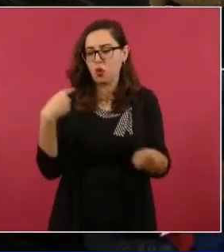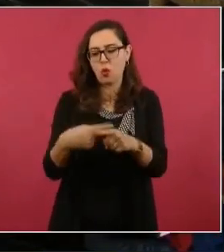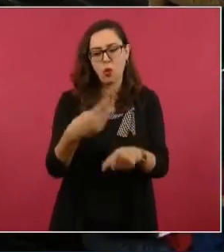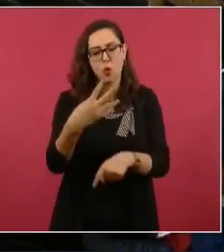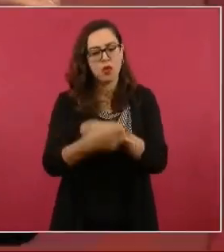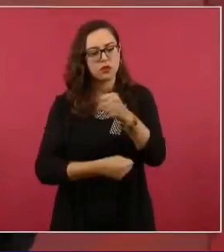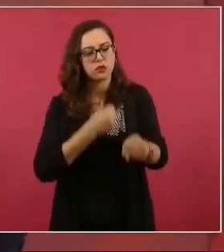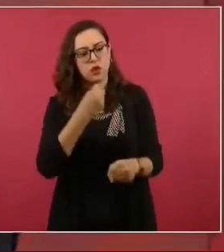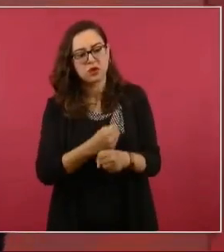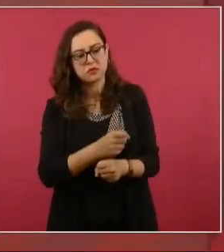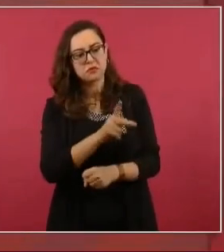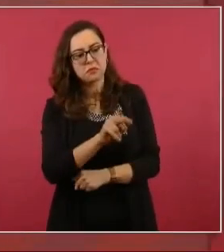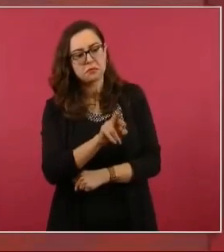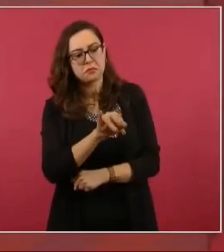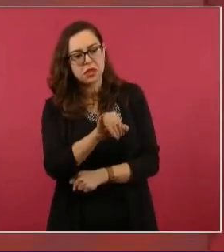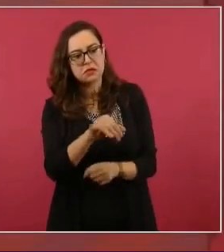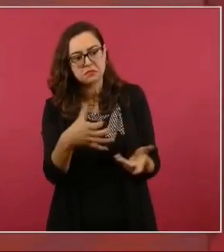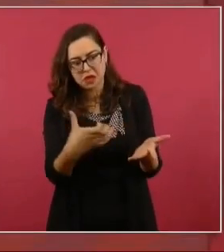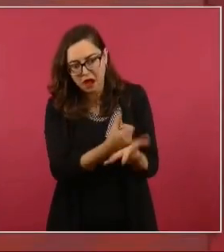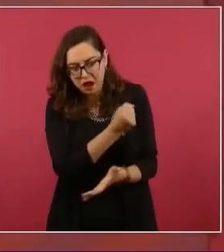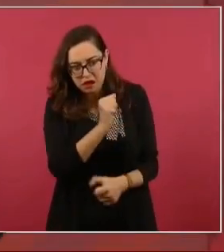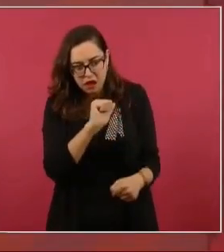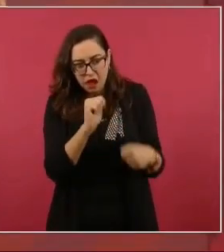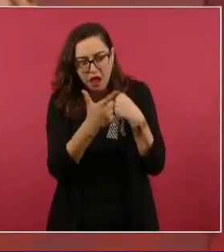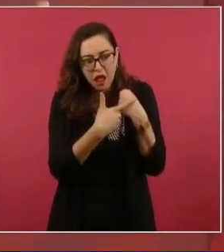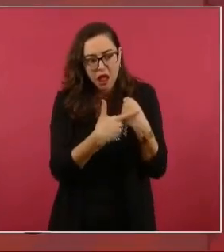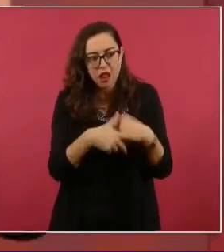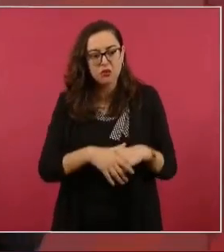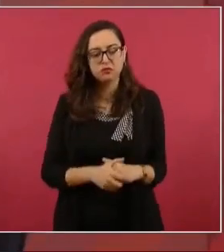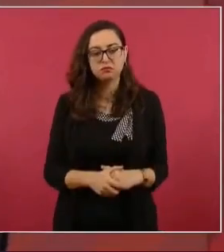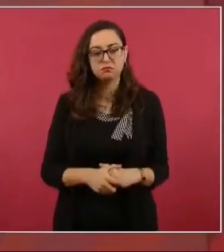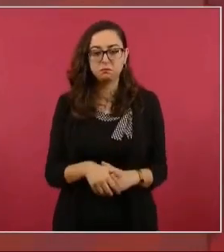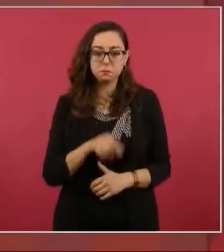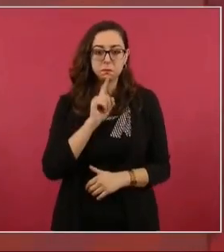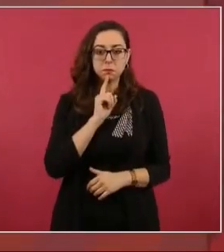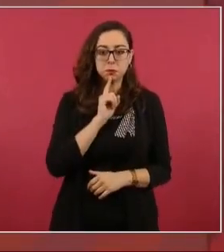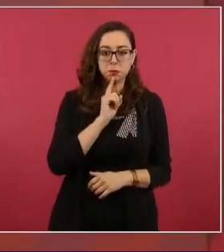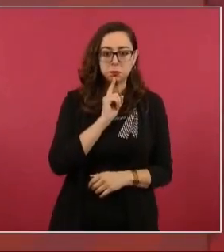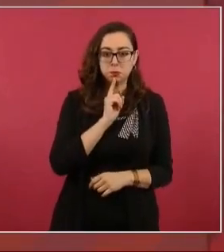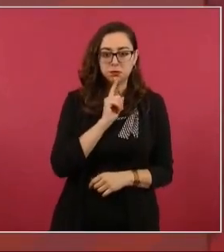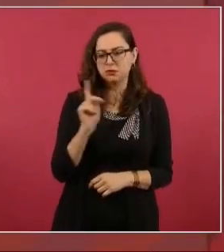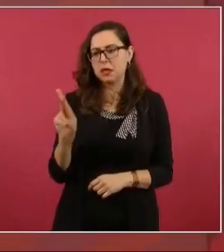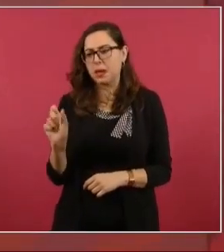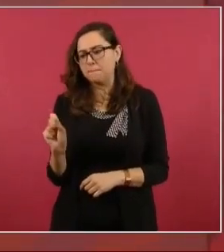Bueno, ni el PAN, pero le ha ido un poco mejor.